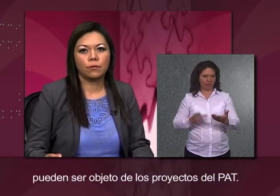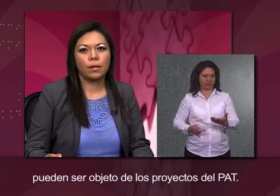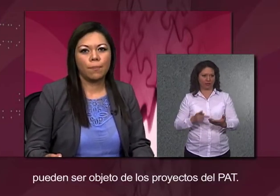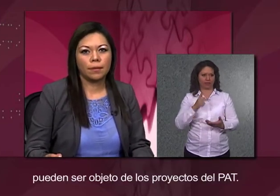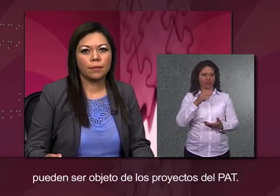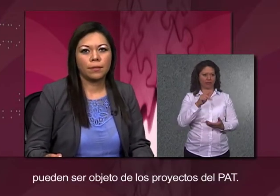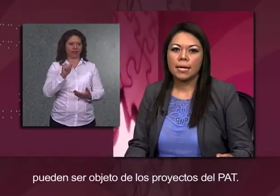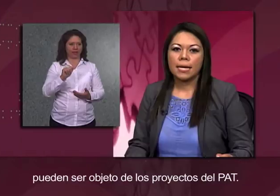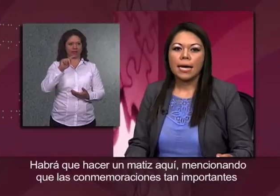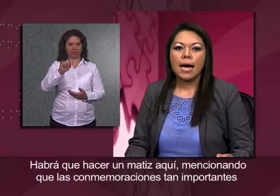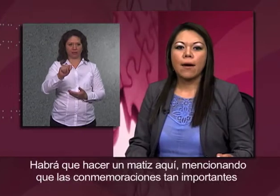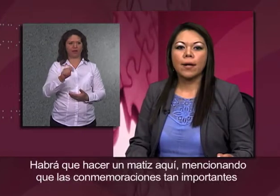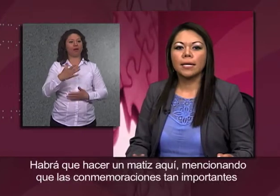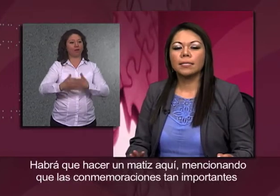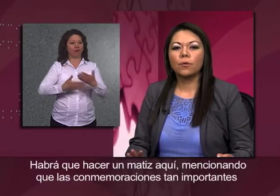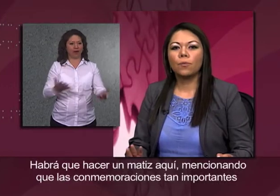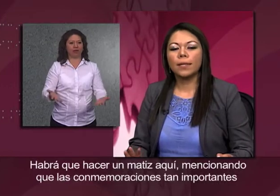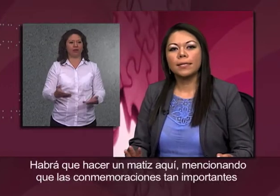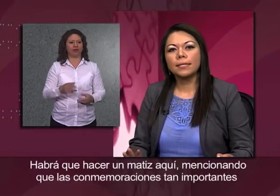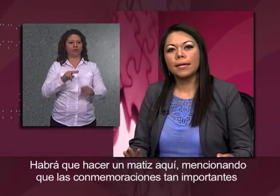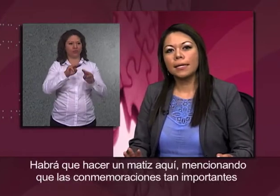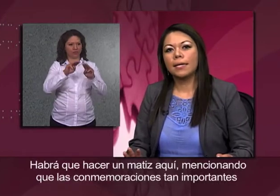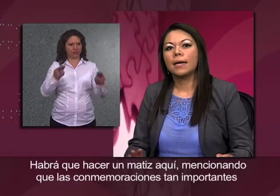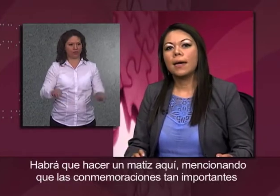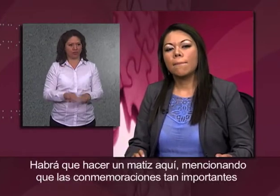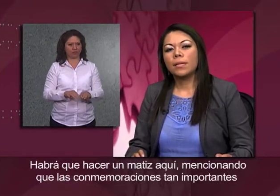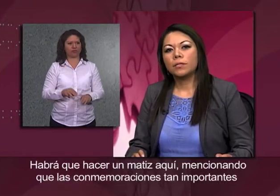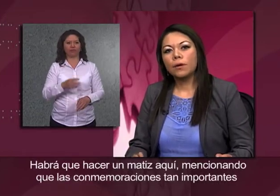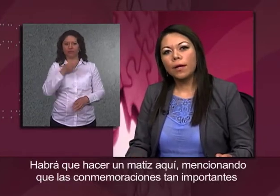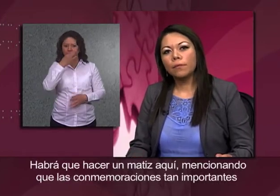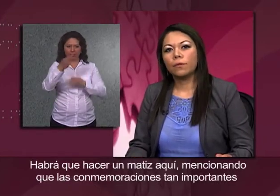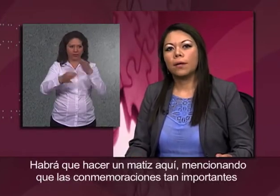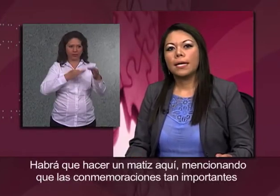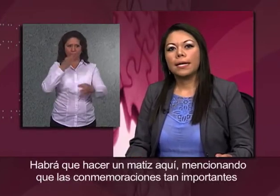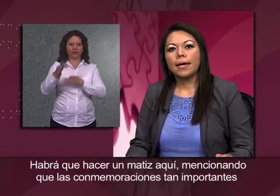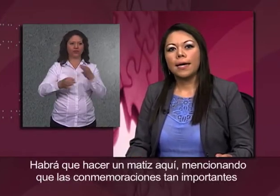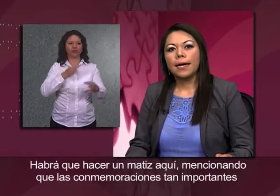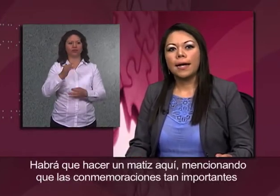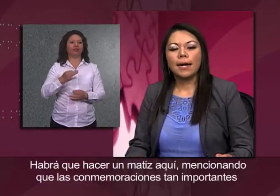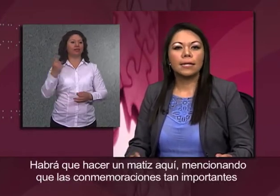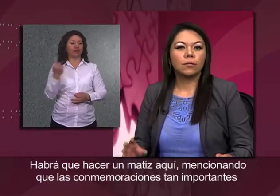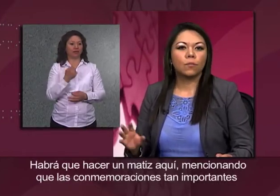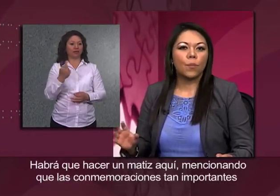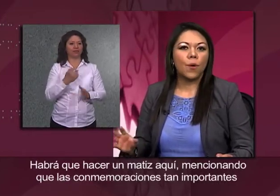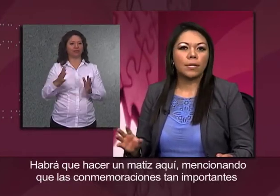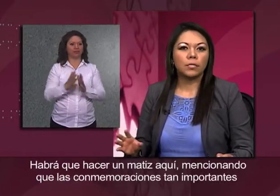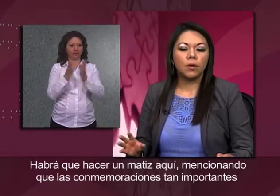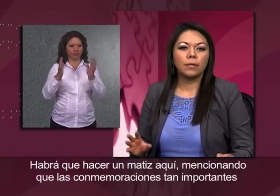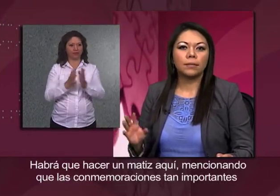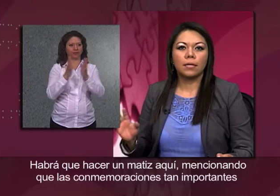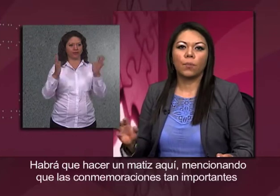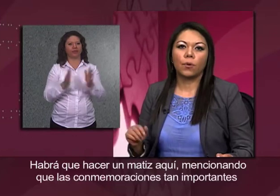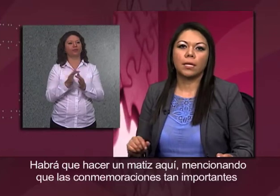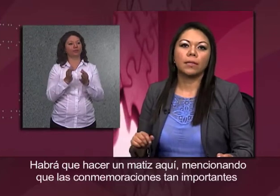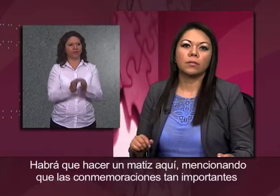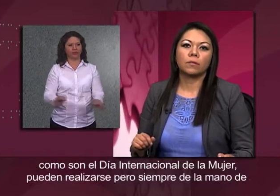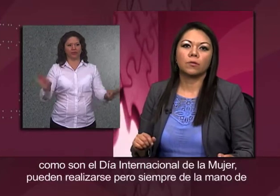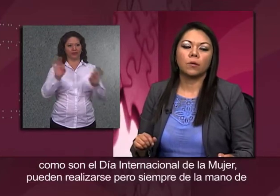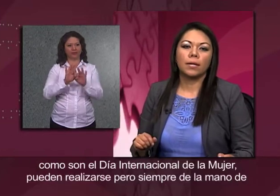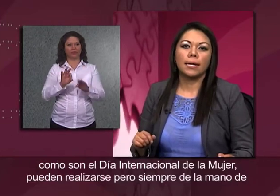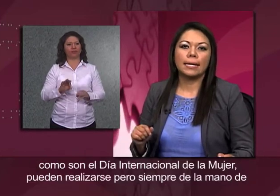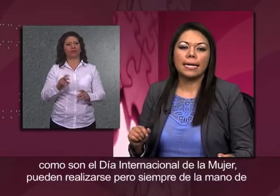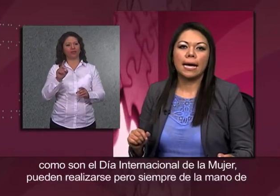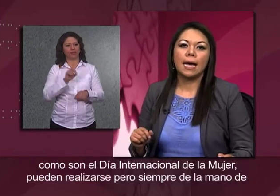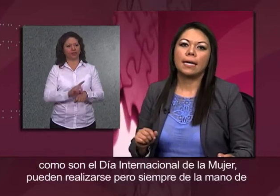proyectos del pacto habrá que hacer un matiz aquí mencionando que las conmemoraciones tan importantes